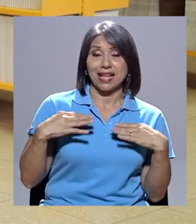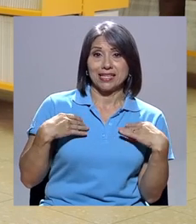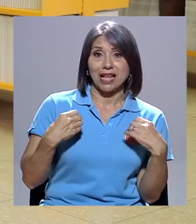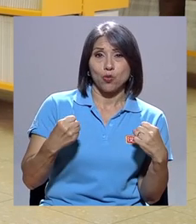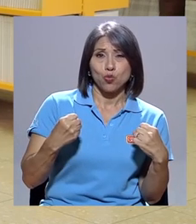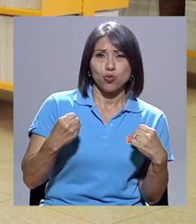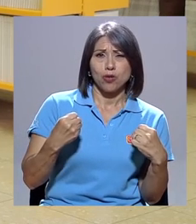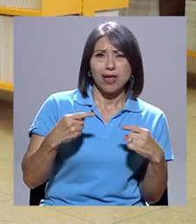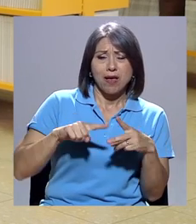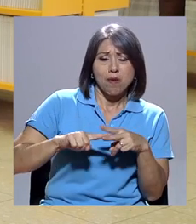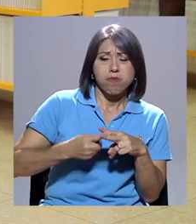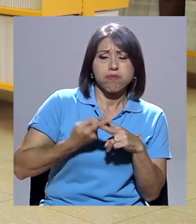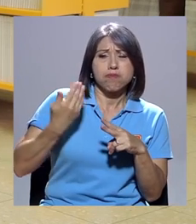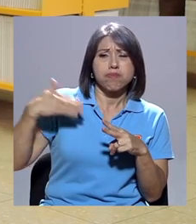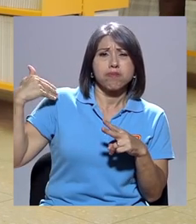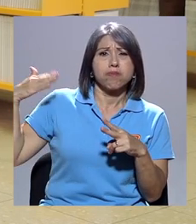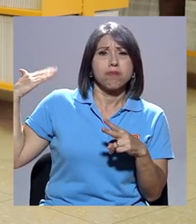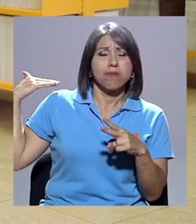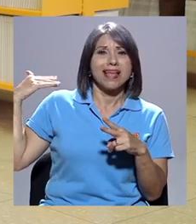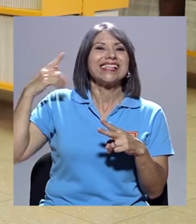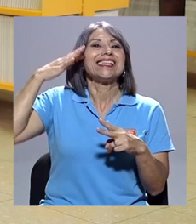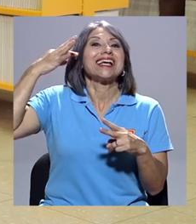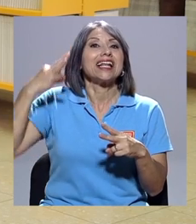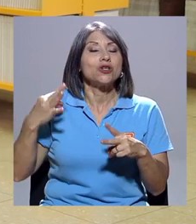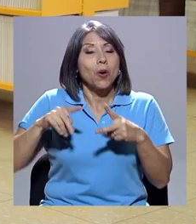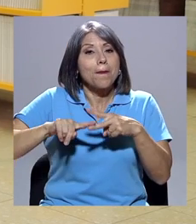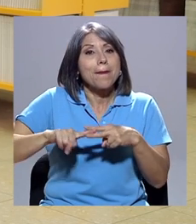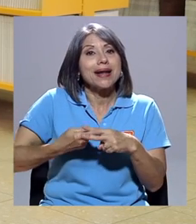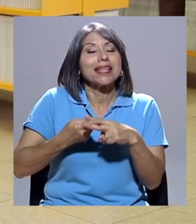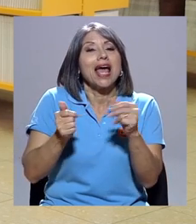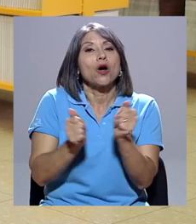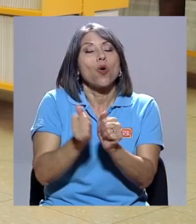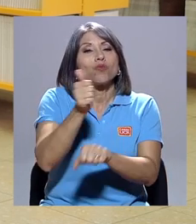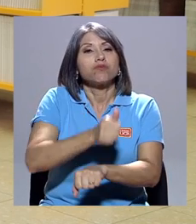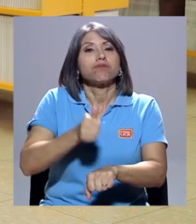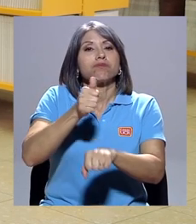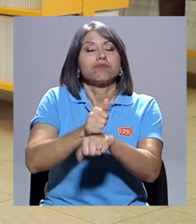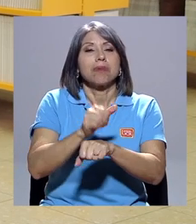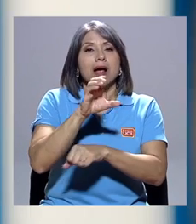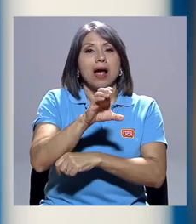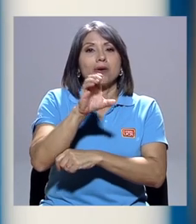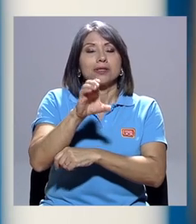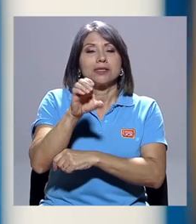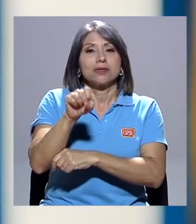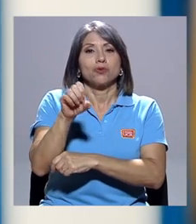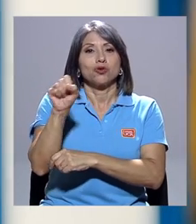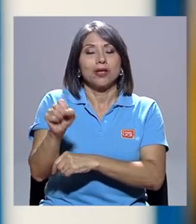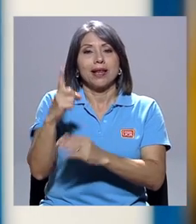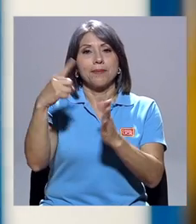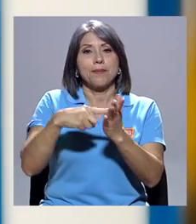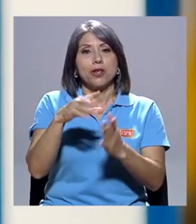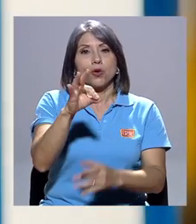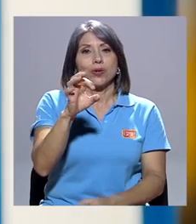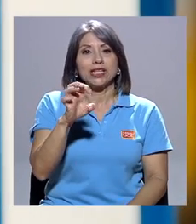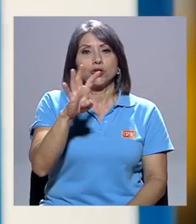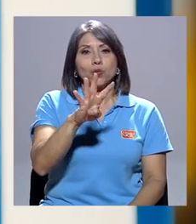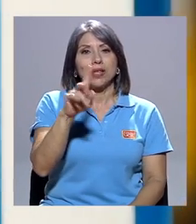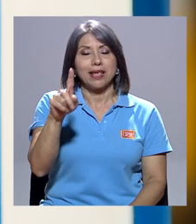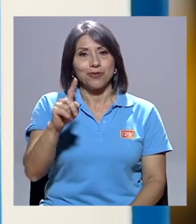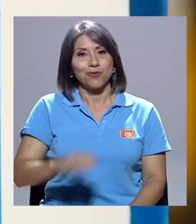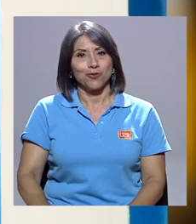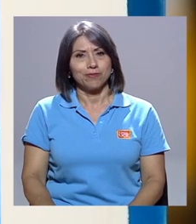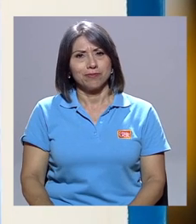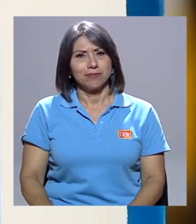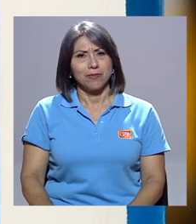partían con la creación de la Caja Costarricense del Seguro Social en 1941. ¿Y cómo es posible